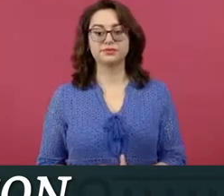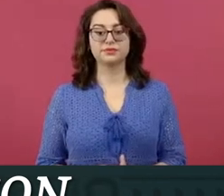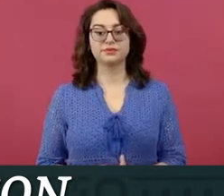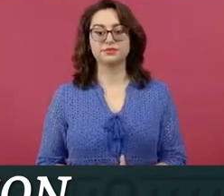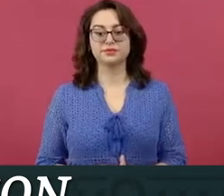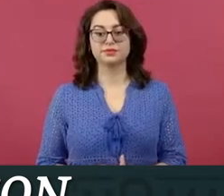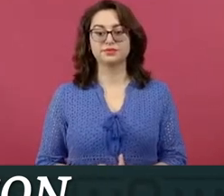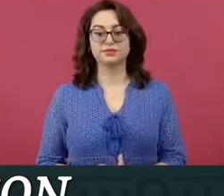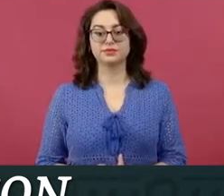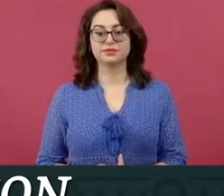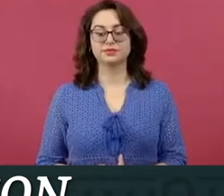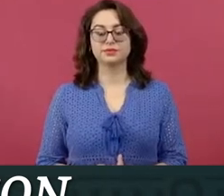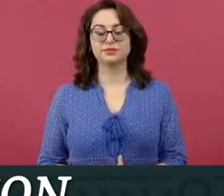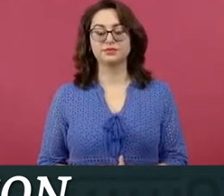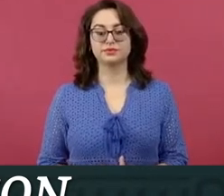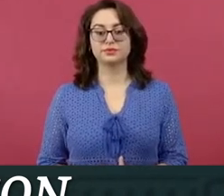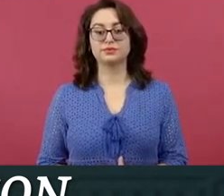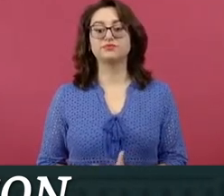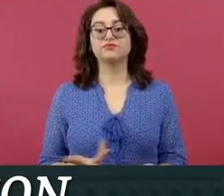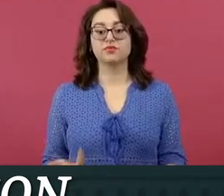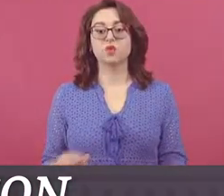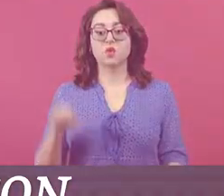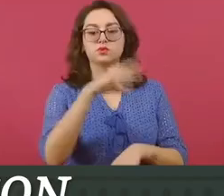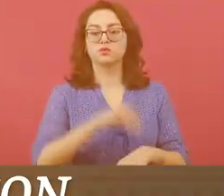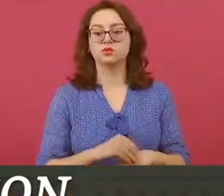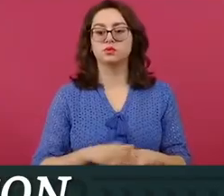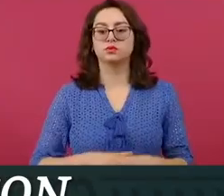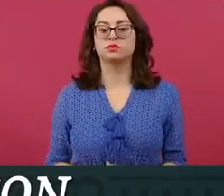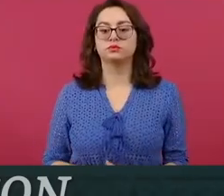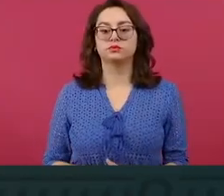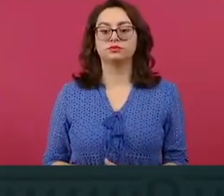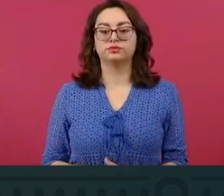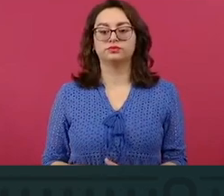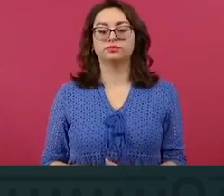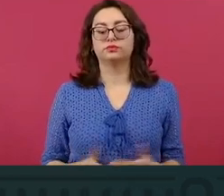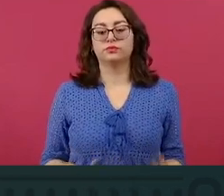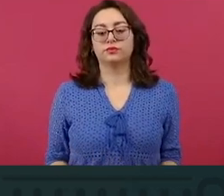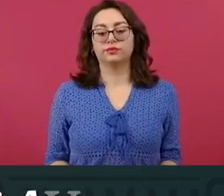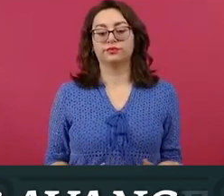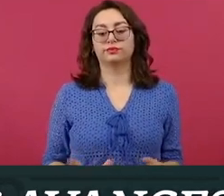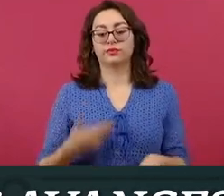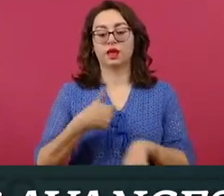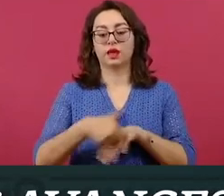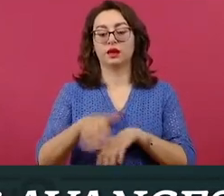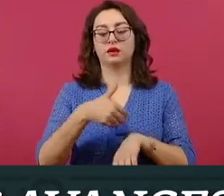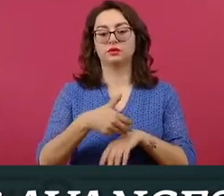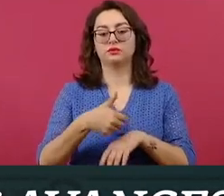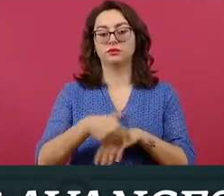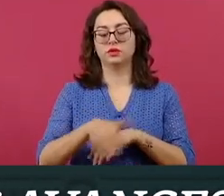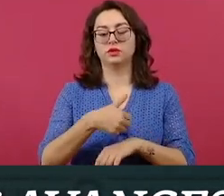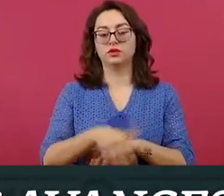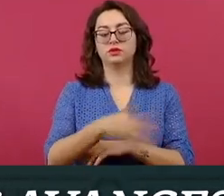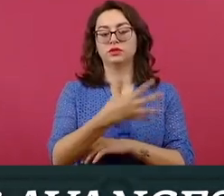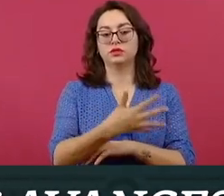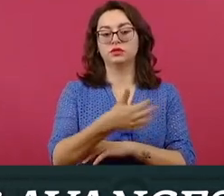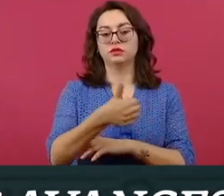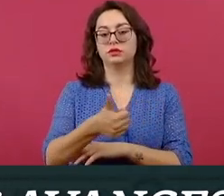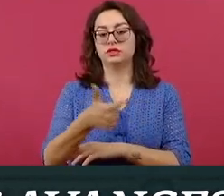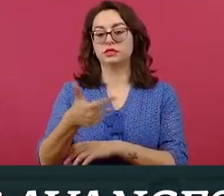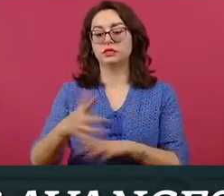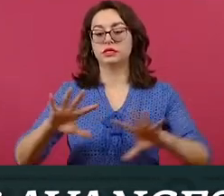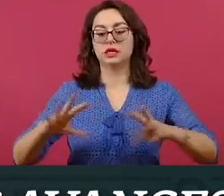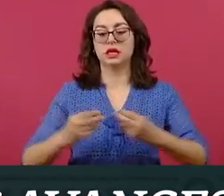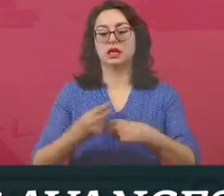el avance en el Tren Maya. Los tramos 5, 6 y 7 del Tren Maya, que en conjunto